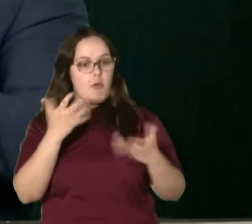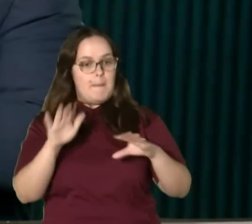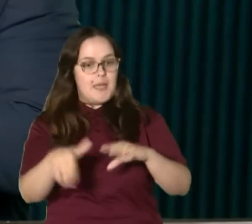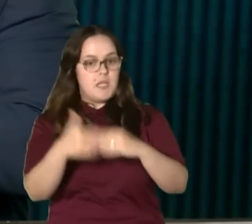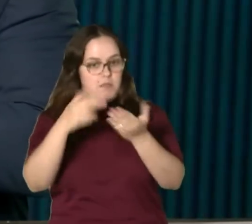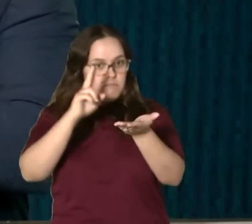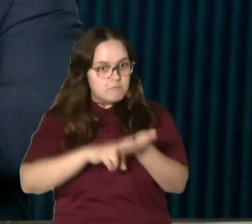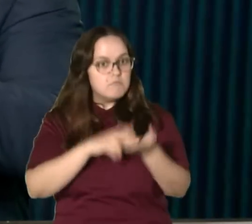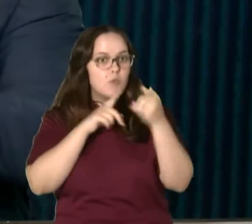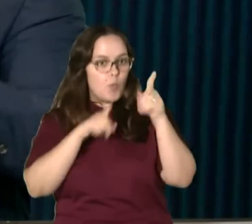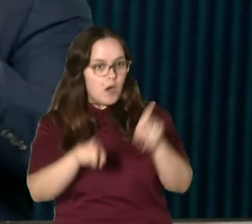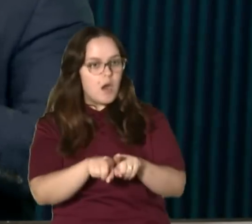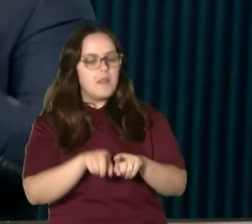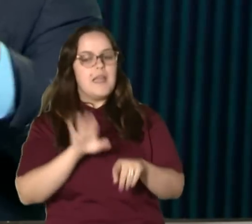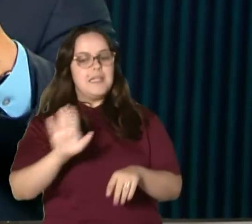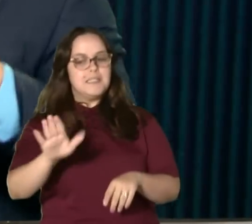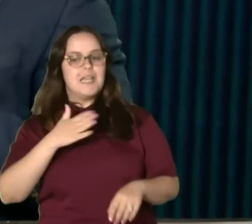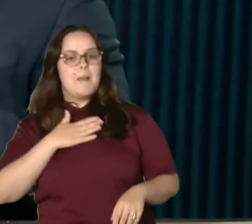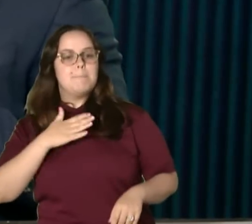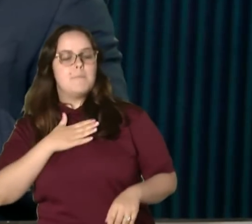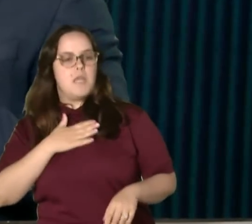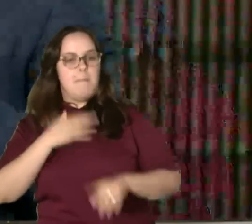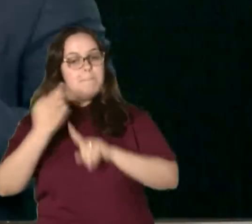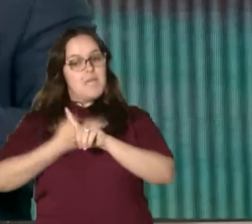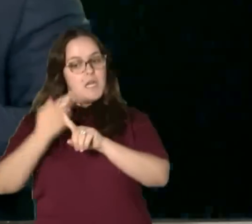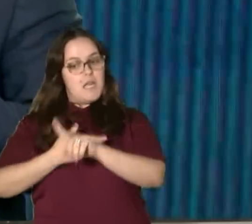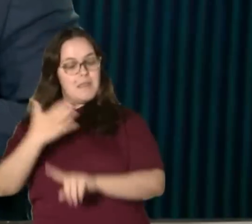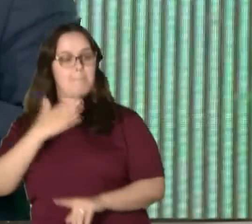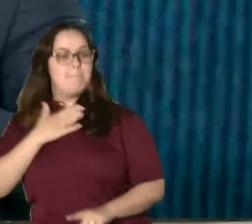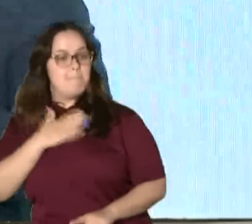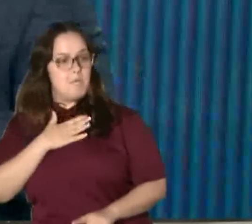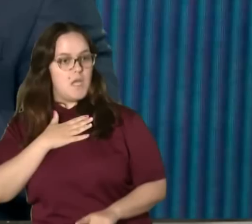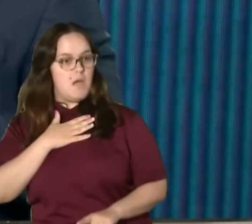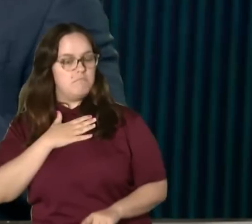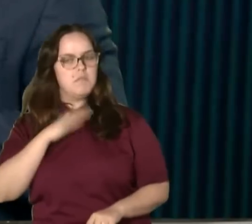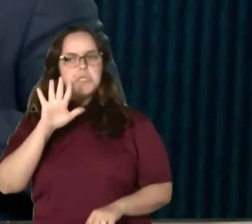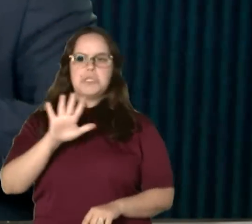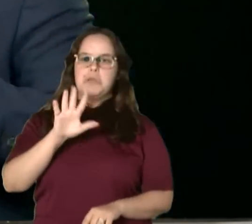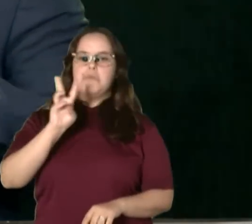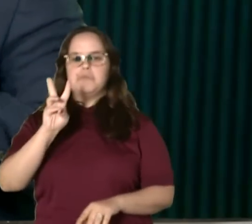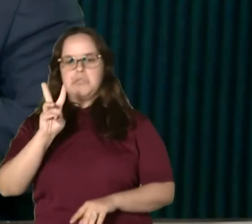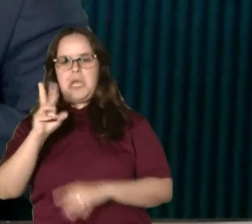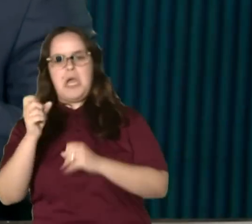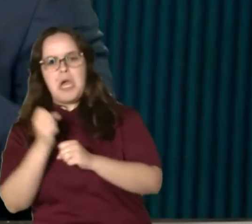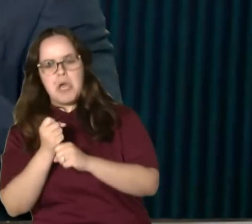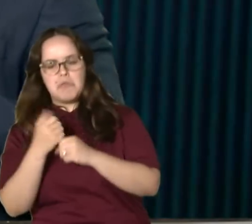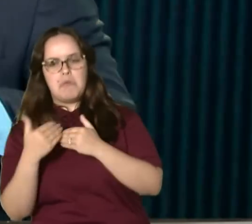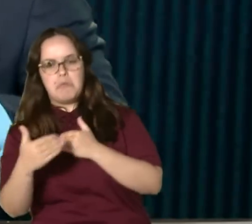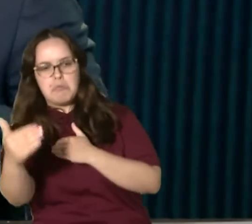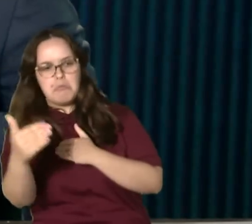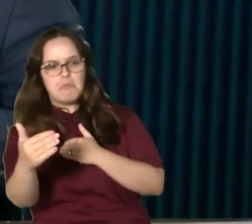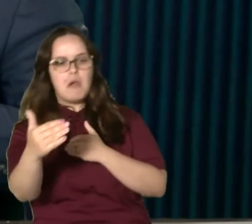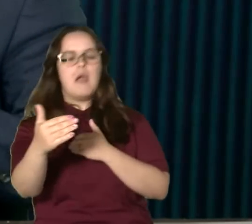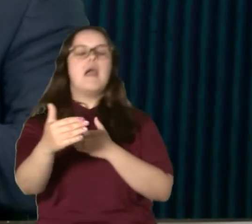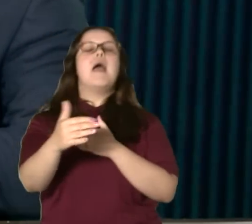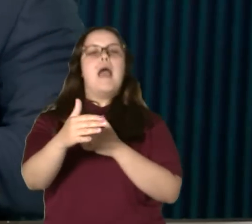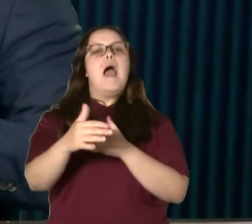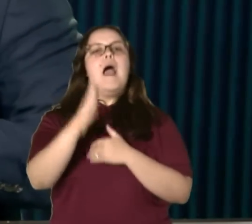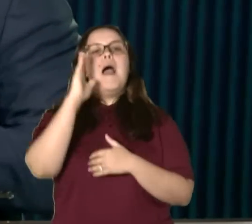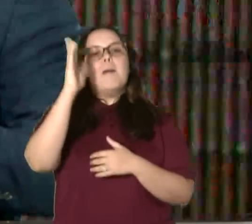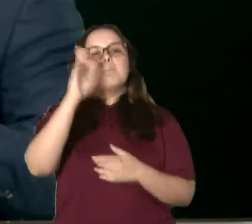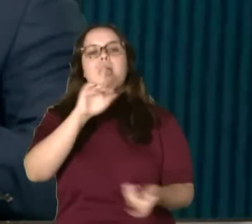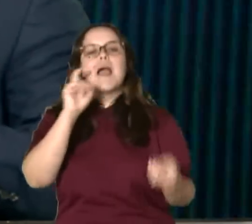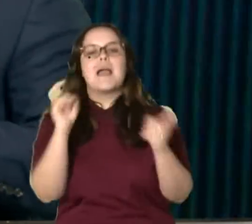en esas capitulaciones puse que esa clase es mía la renta son mías pasaron cinco o seis años de momento yo contra voy a cambiar las capitulaciones para que mi esposa entonces